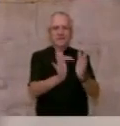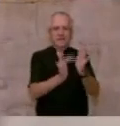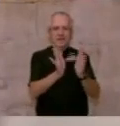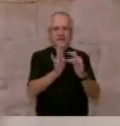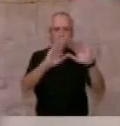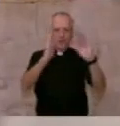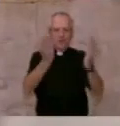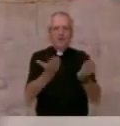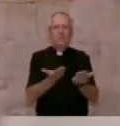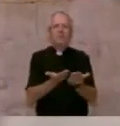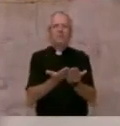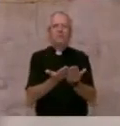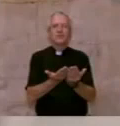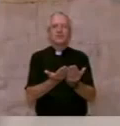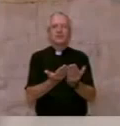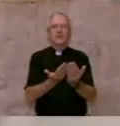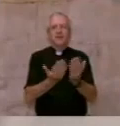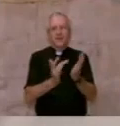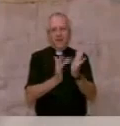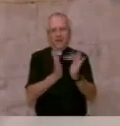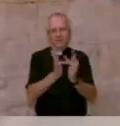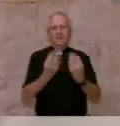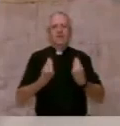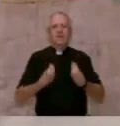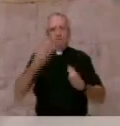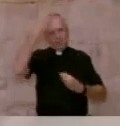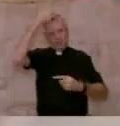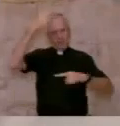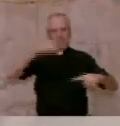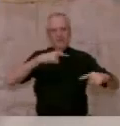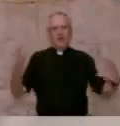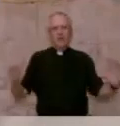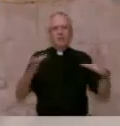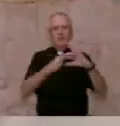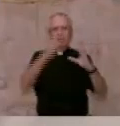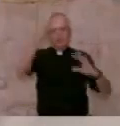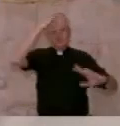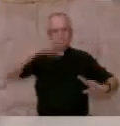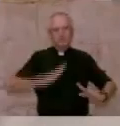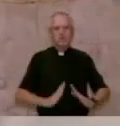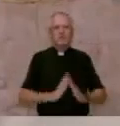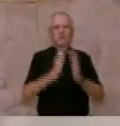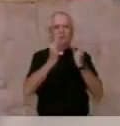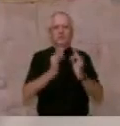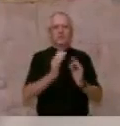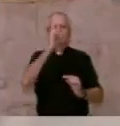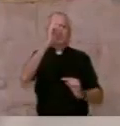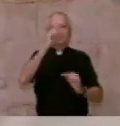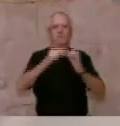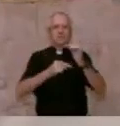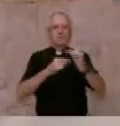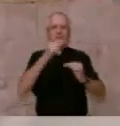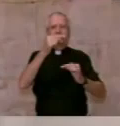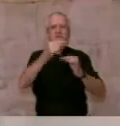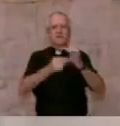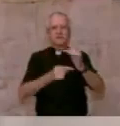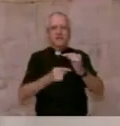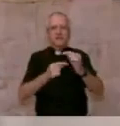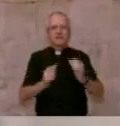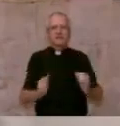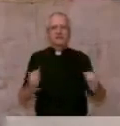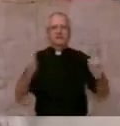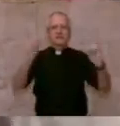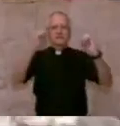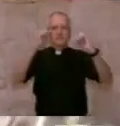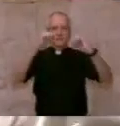en el mundo. Ell que el vos que vive y reina contigo en la unidad del Espíritu Santo, Déu pels segles Dios del